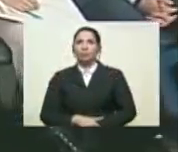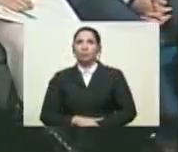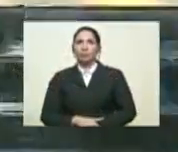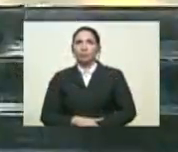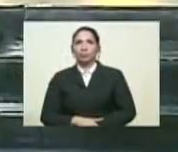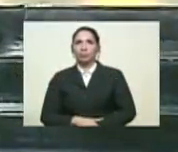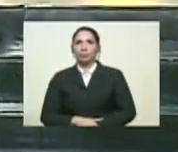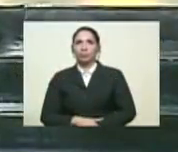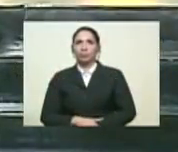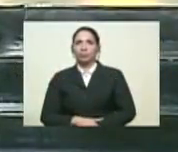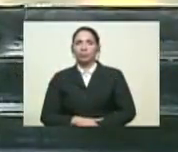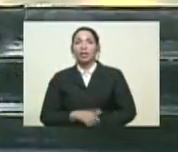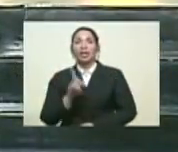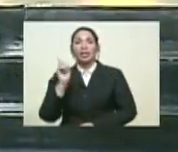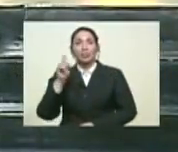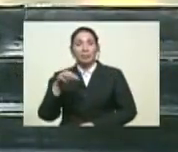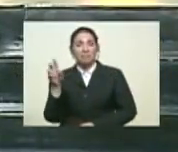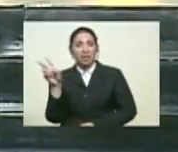Y es poseedora